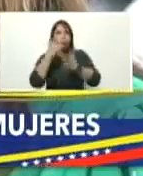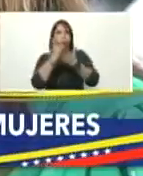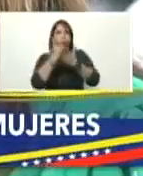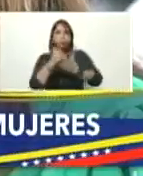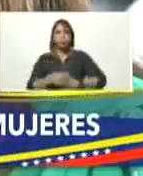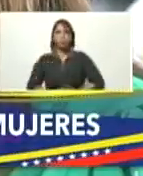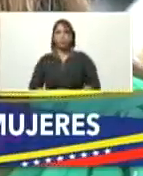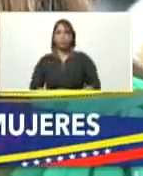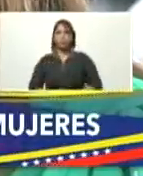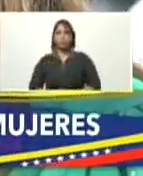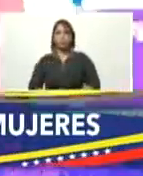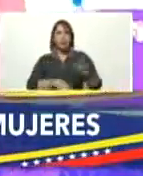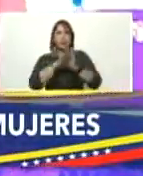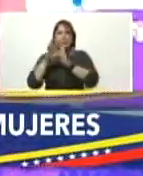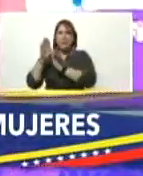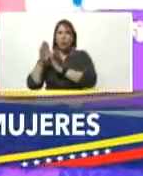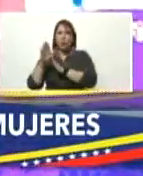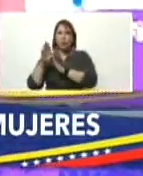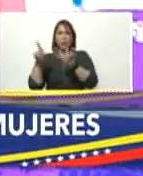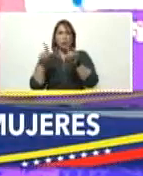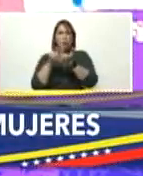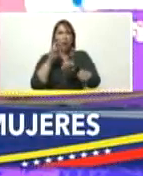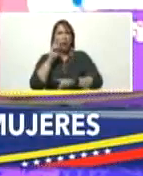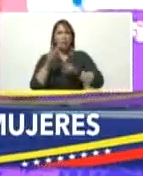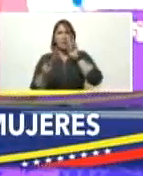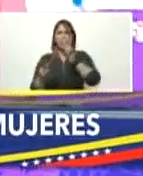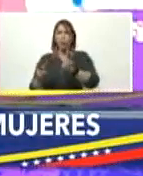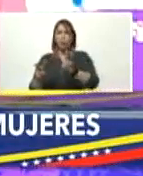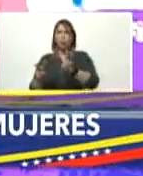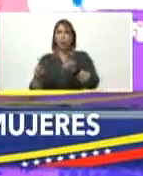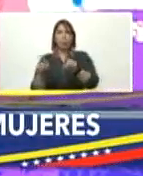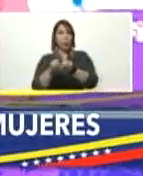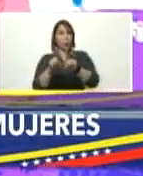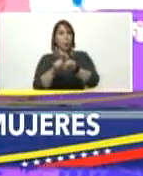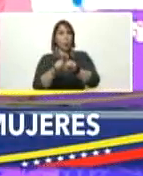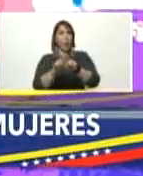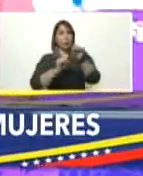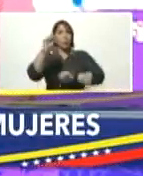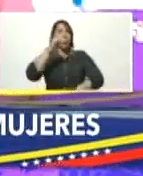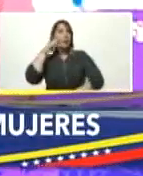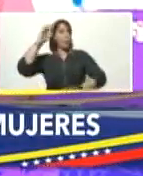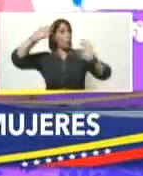A uno se le desarrolla como una visión, bueno, de super bigote, pues biónica.